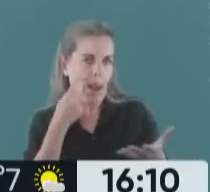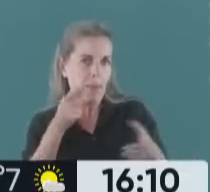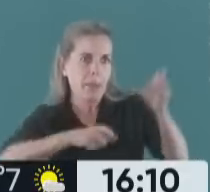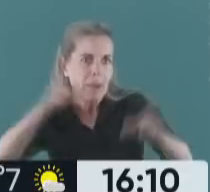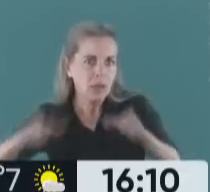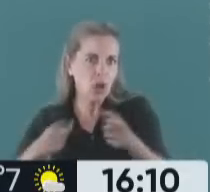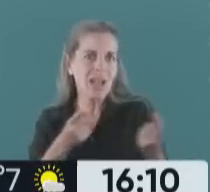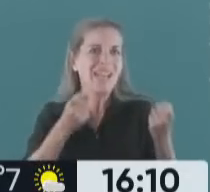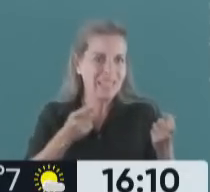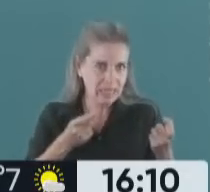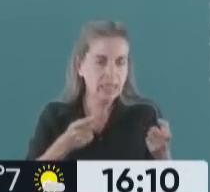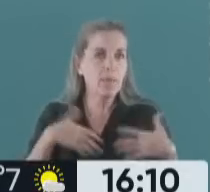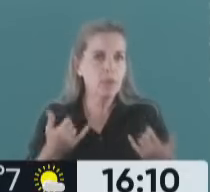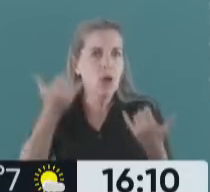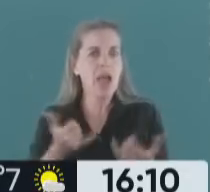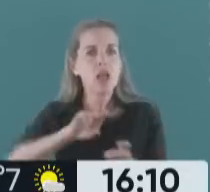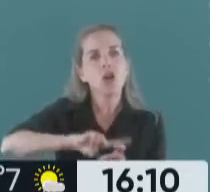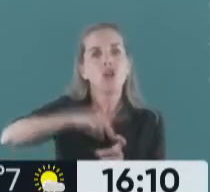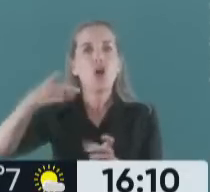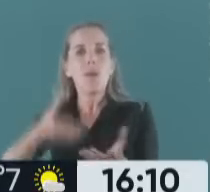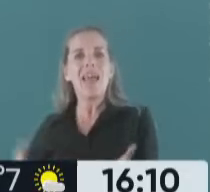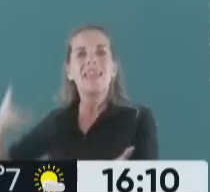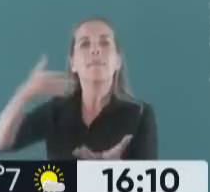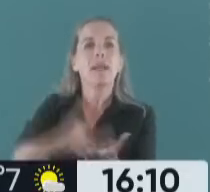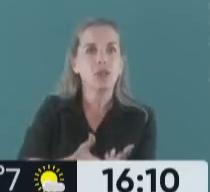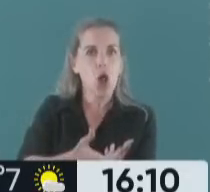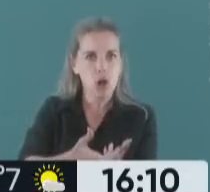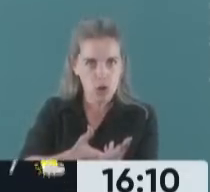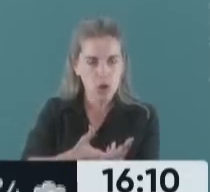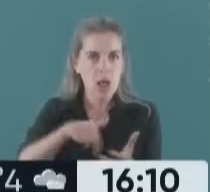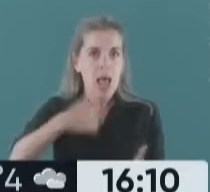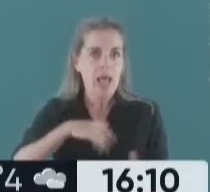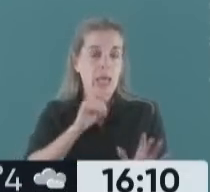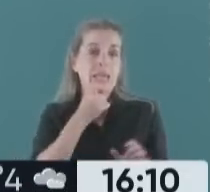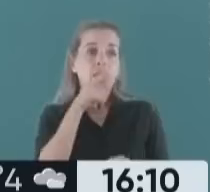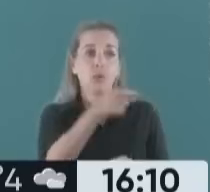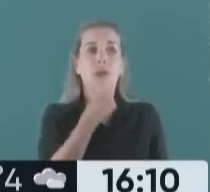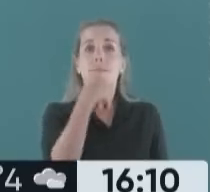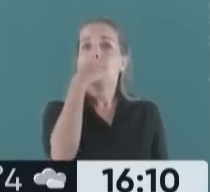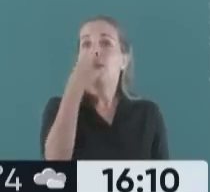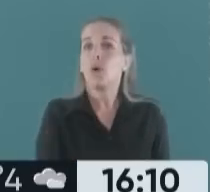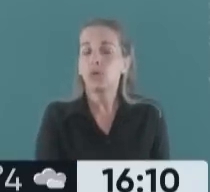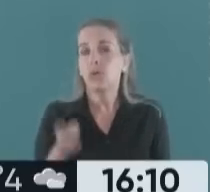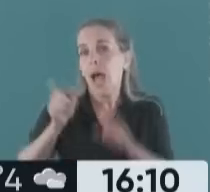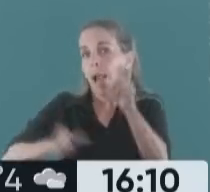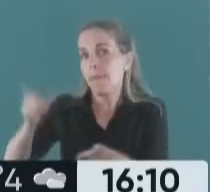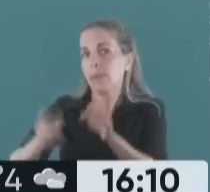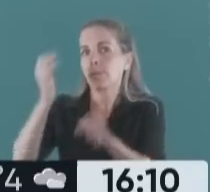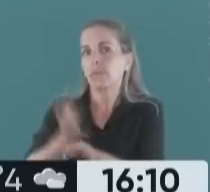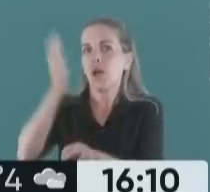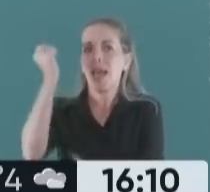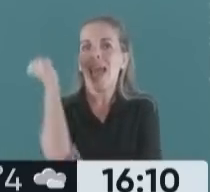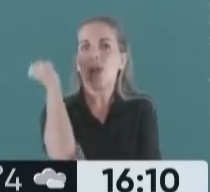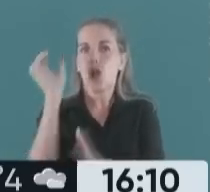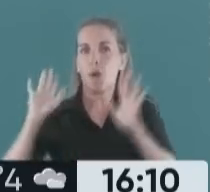vulnerabilidad tenemos el doble de inversión social en la Argentina. Con lo cual, si usted le pregunta a los economistas cuál es el